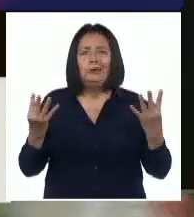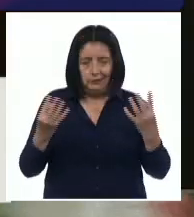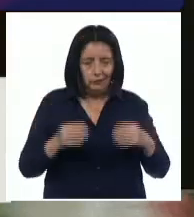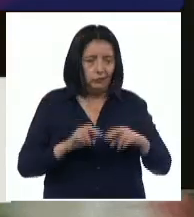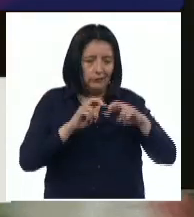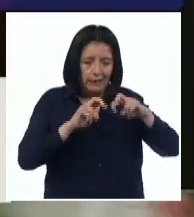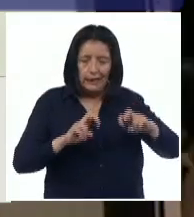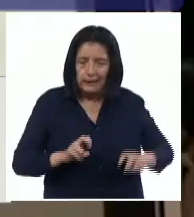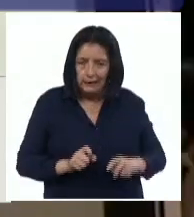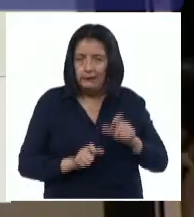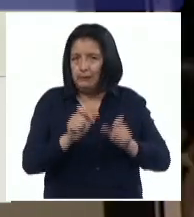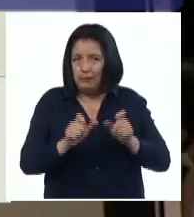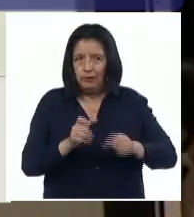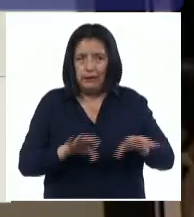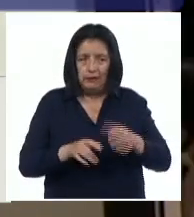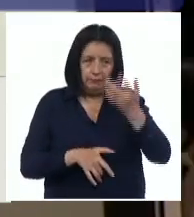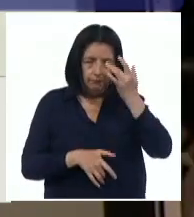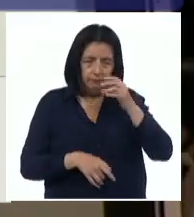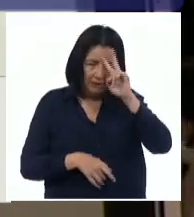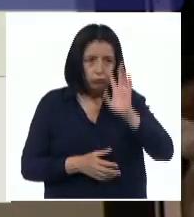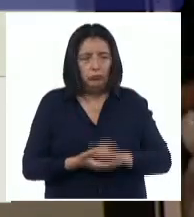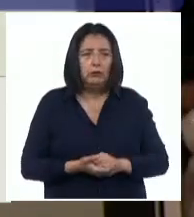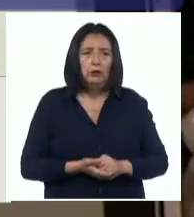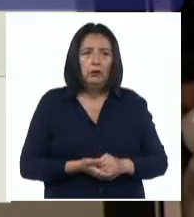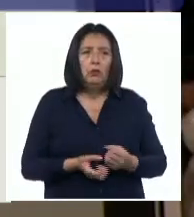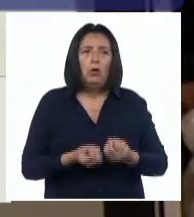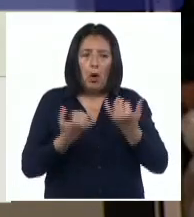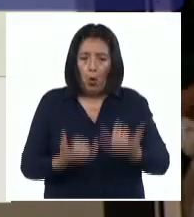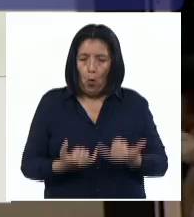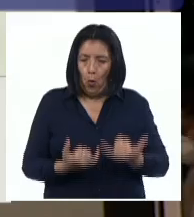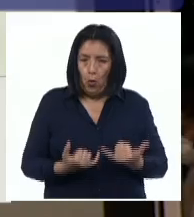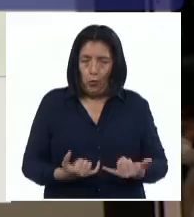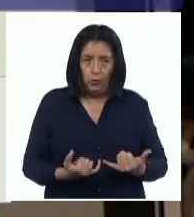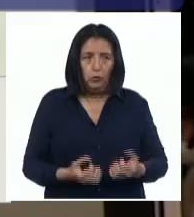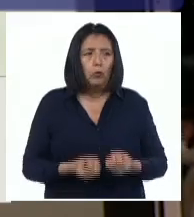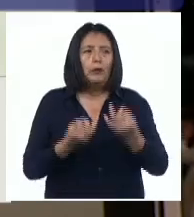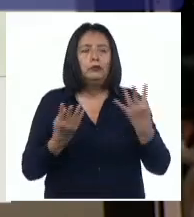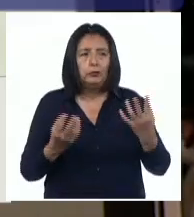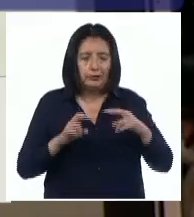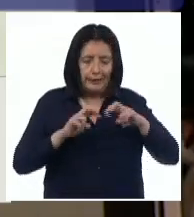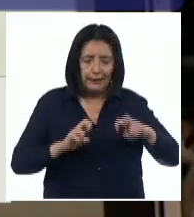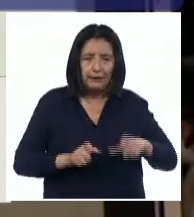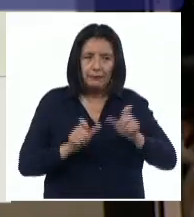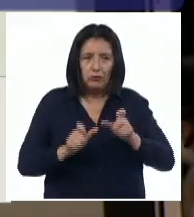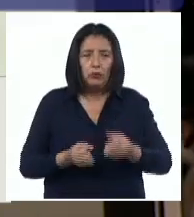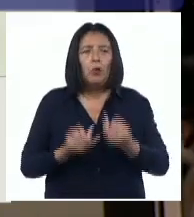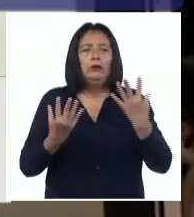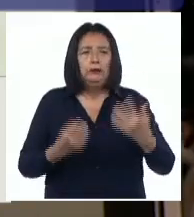que realiza el Perú, llegando hoy día a estar bordeando ya